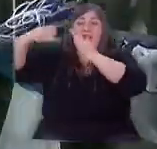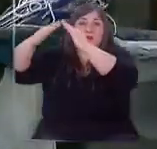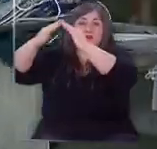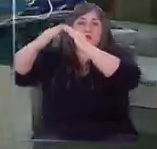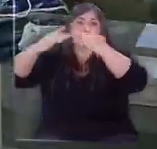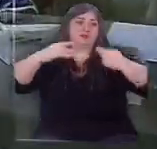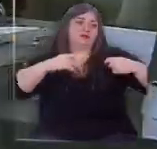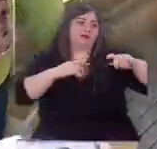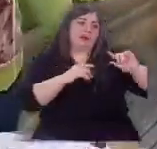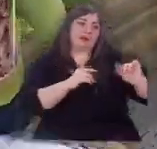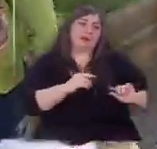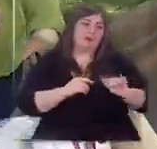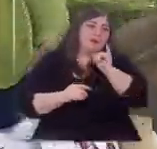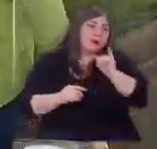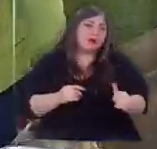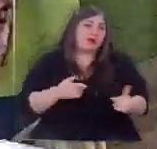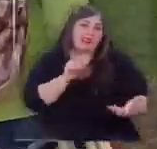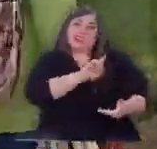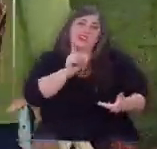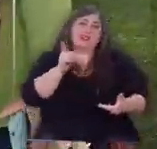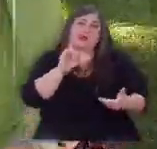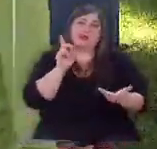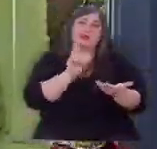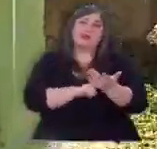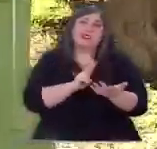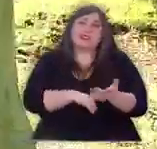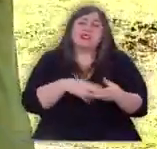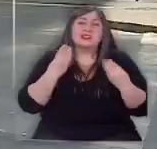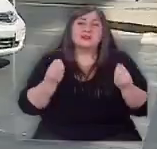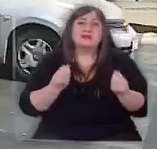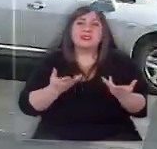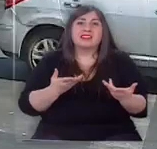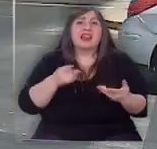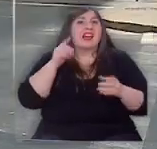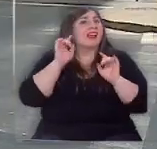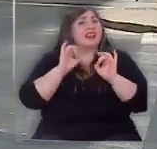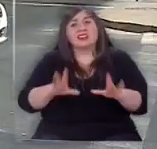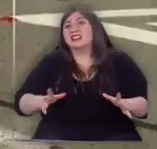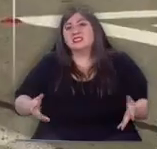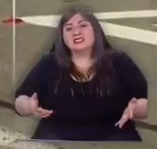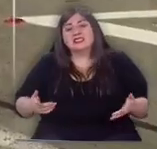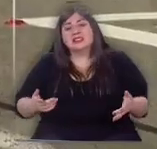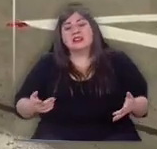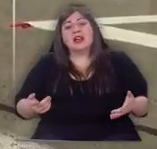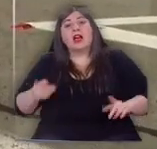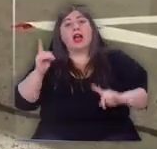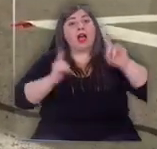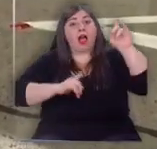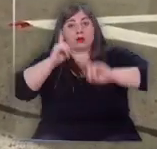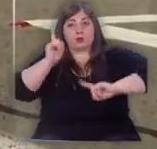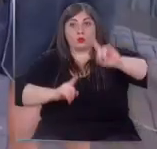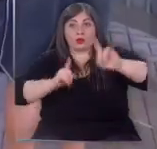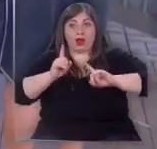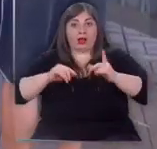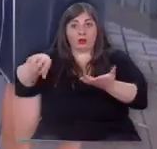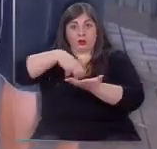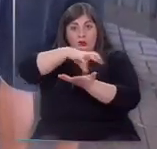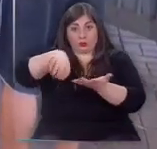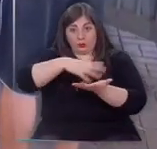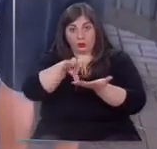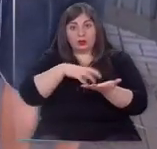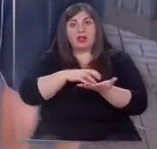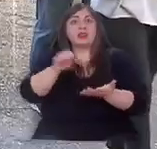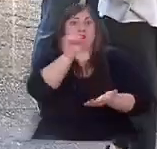Latinoamérica. Y esa no es una realidad. Eso fue de esa manera y, de hecho, en algunas comunas